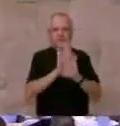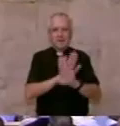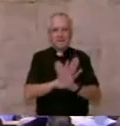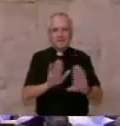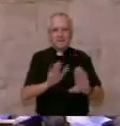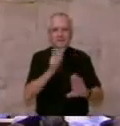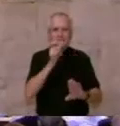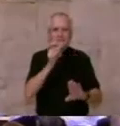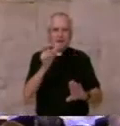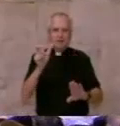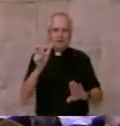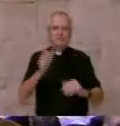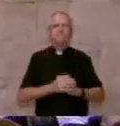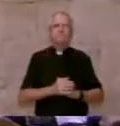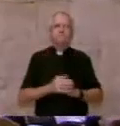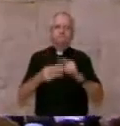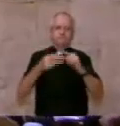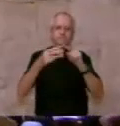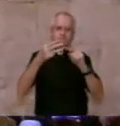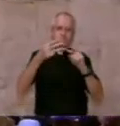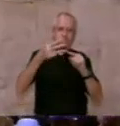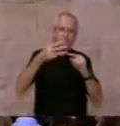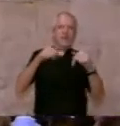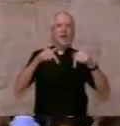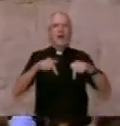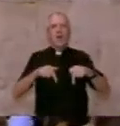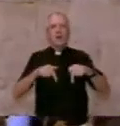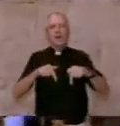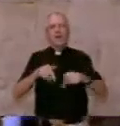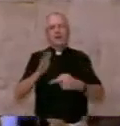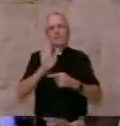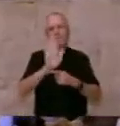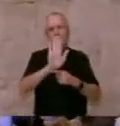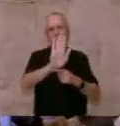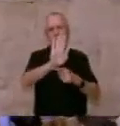Terminadas estas alocuciones, ahora el Señor Nuncio